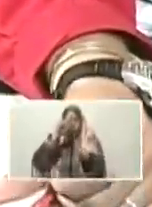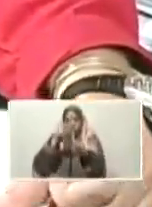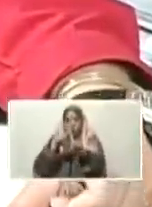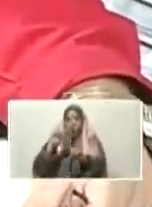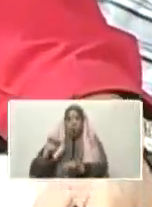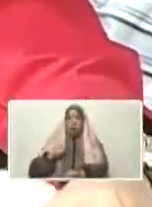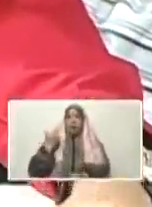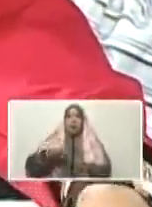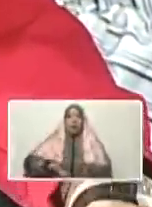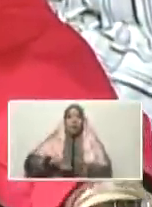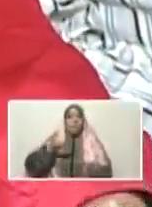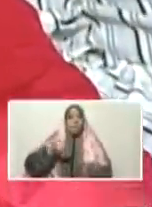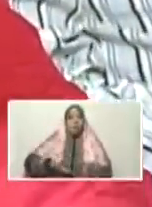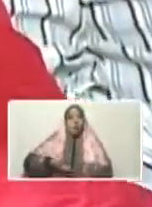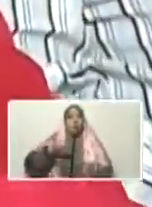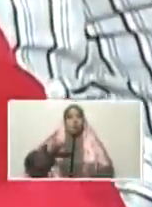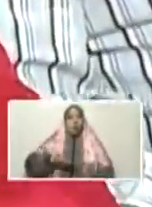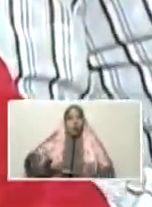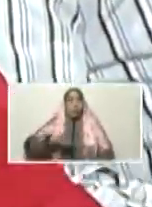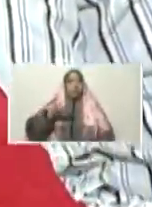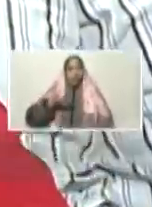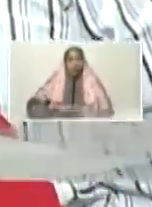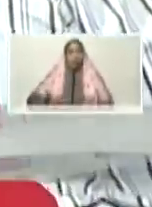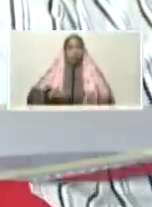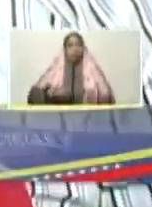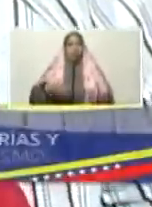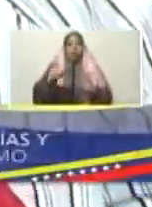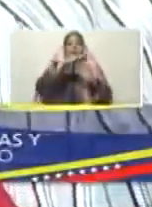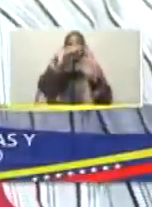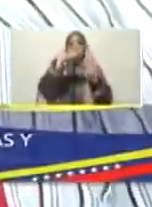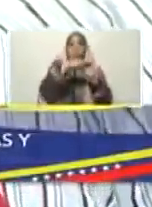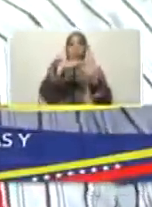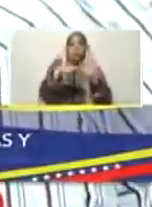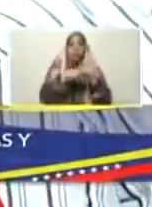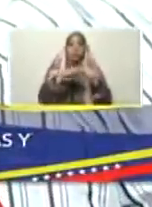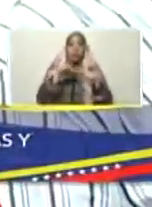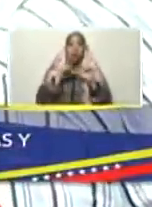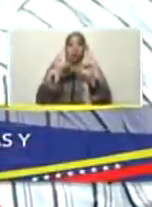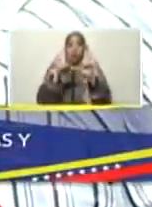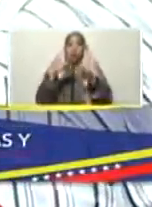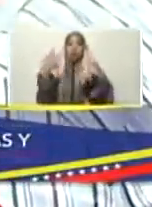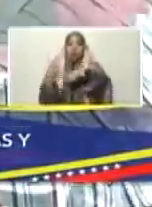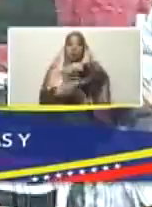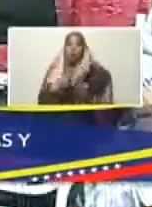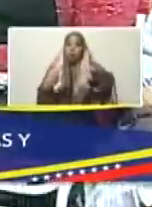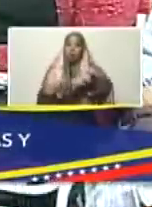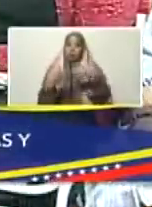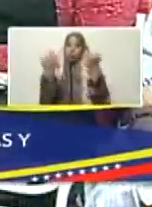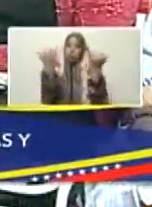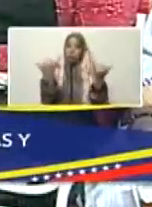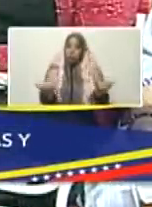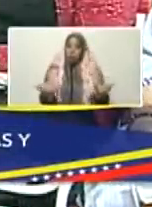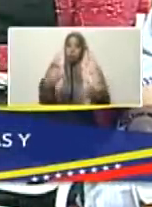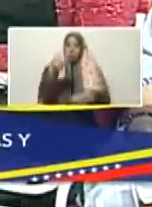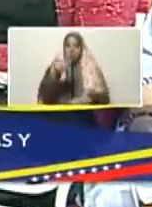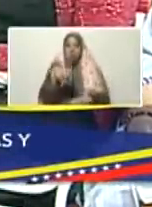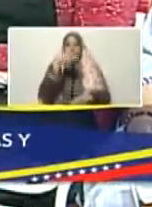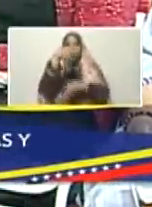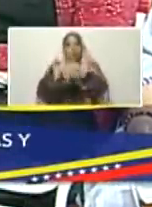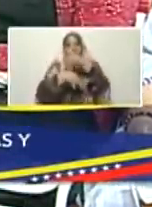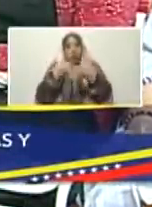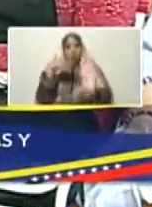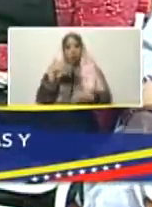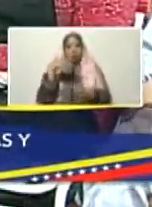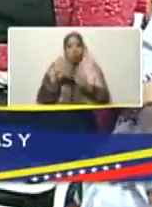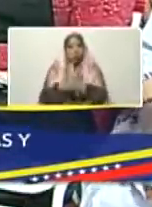en las líneas estratégicas de esta etapa de la revolución cuando hablamos del partido socialista unidos de